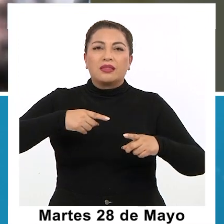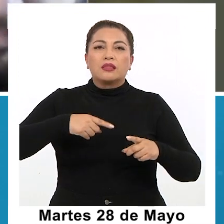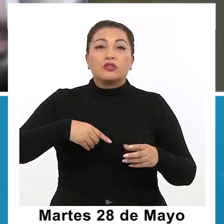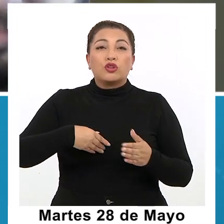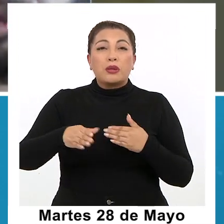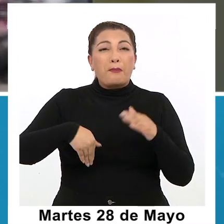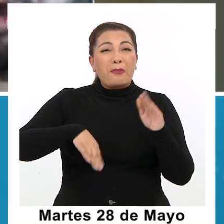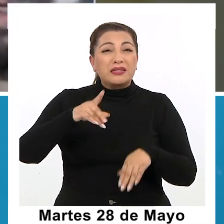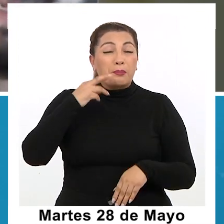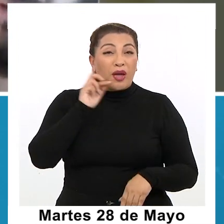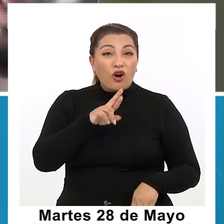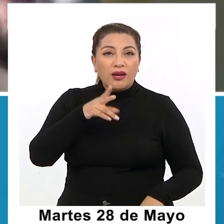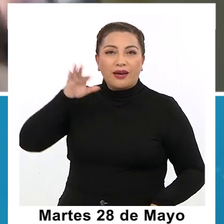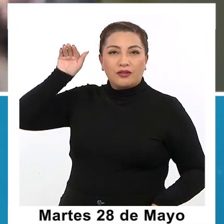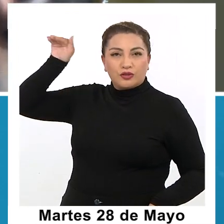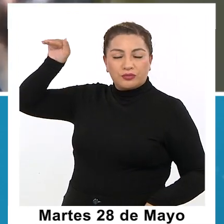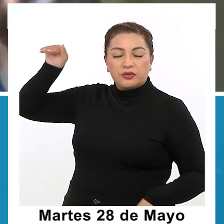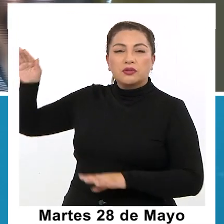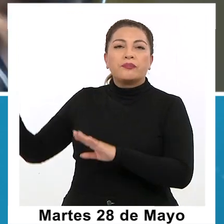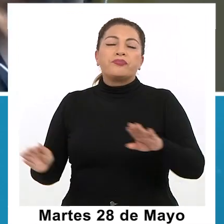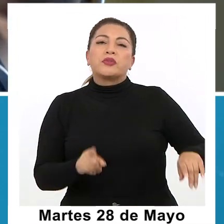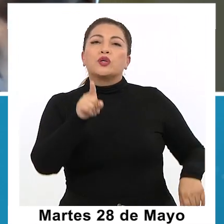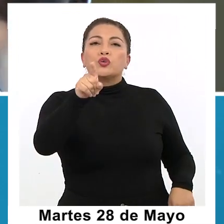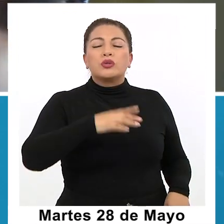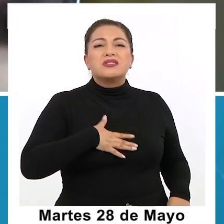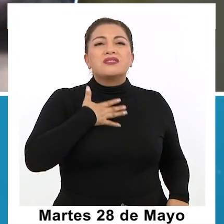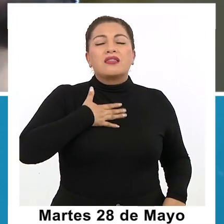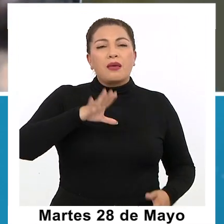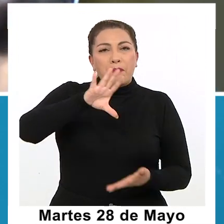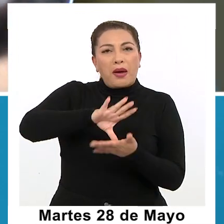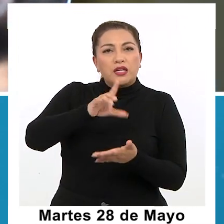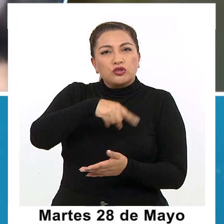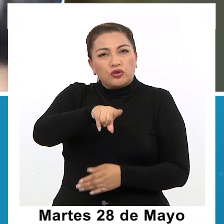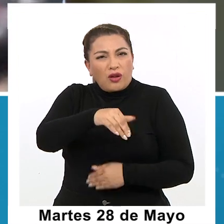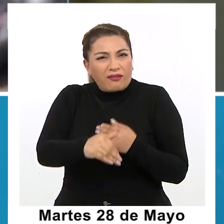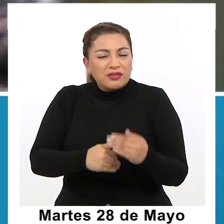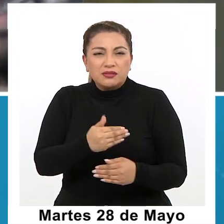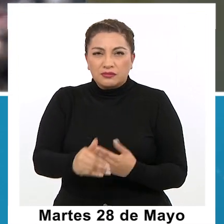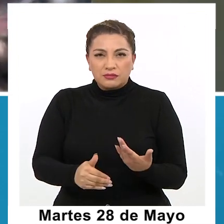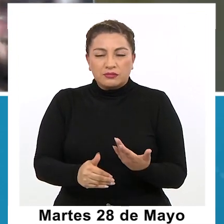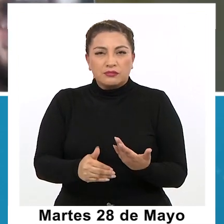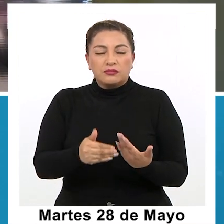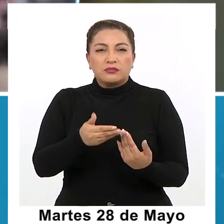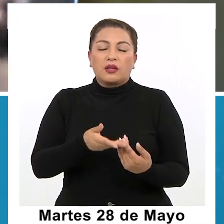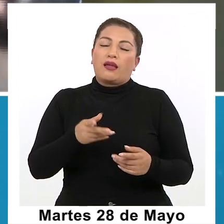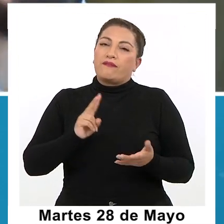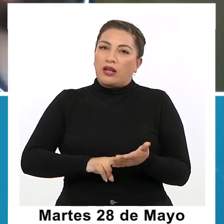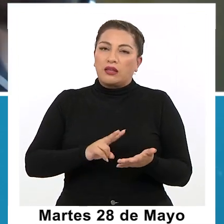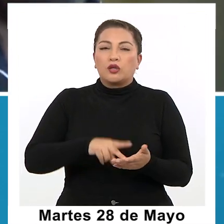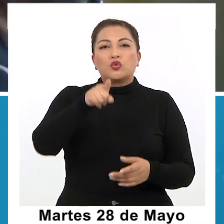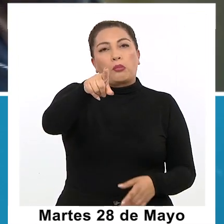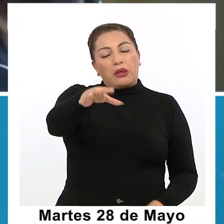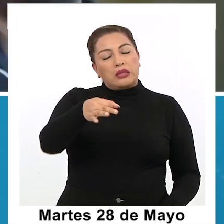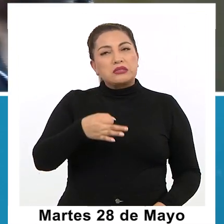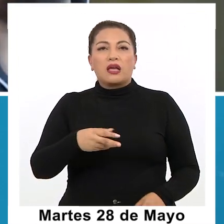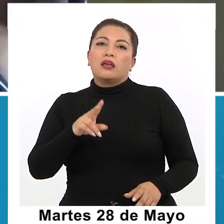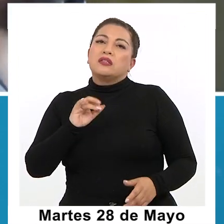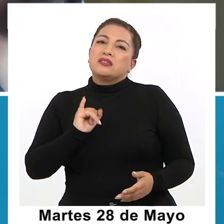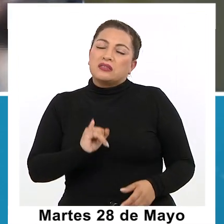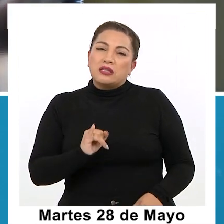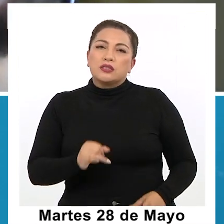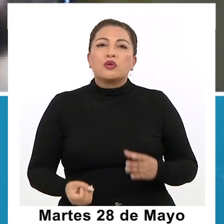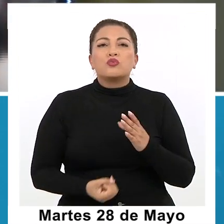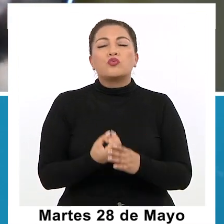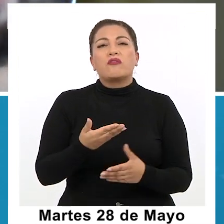pisos. Perfecto. Ahora, Claudia, ¿cómo sientes que como país hemos avanzado en esto? Porque si bien es cierto, tú me dices, mira, se han ido creando